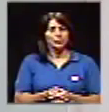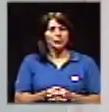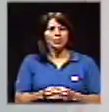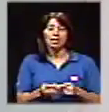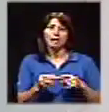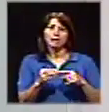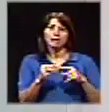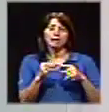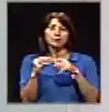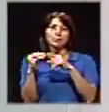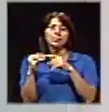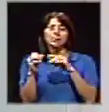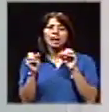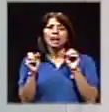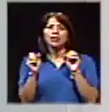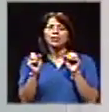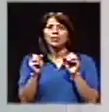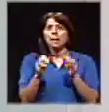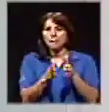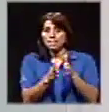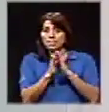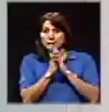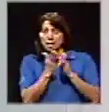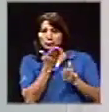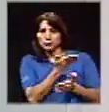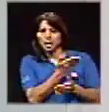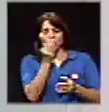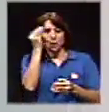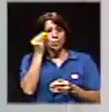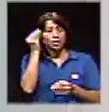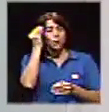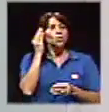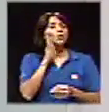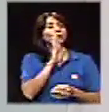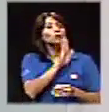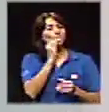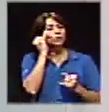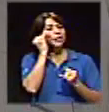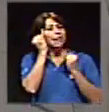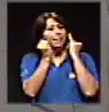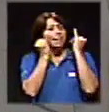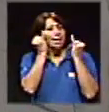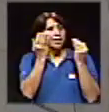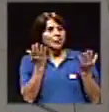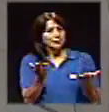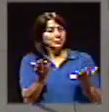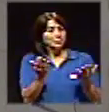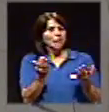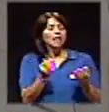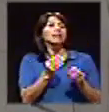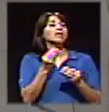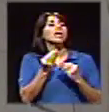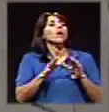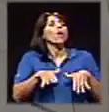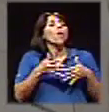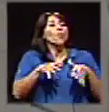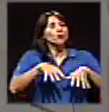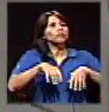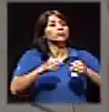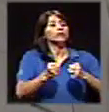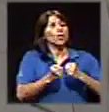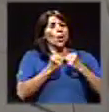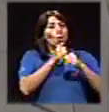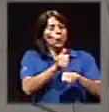podríamos un poco pedirle la opinión sobre las ideas de consolidación fiscal que en